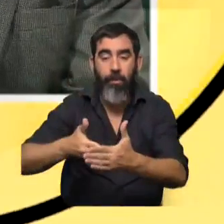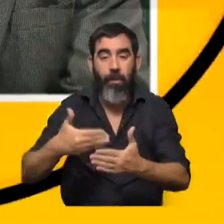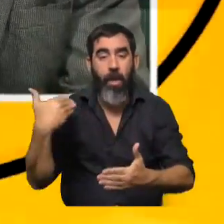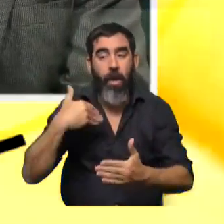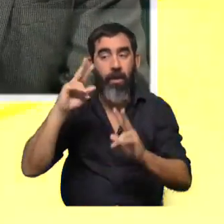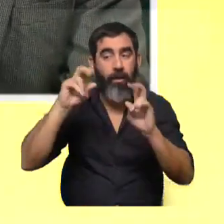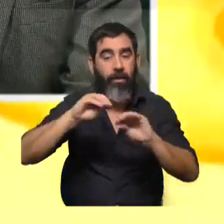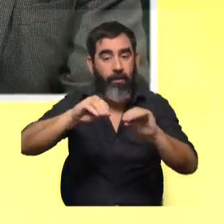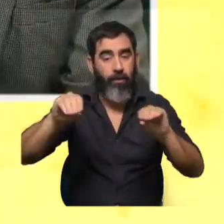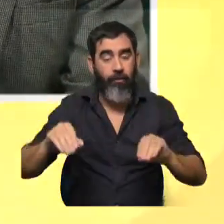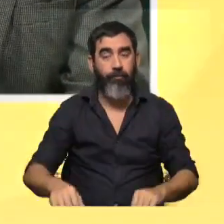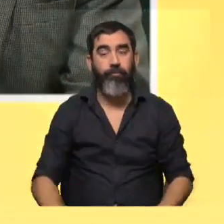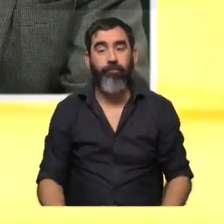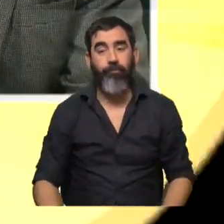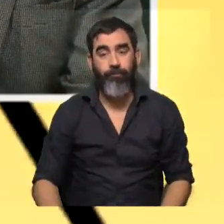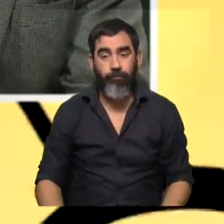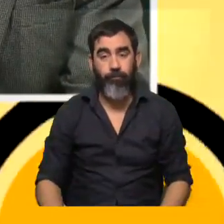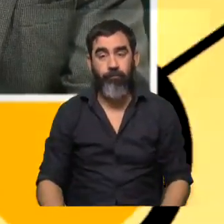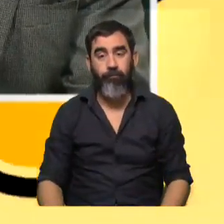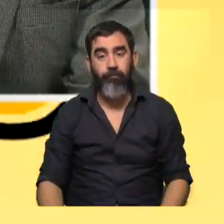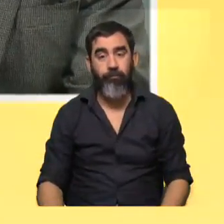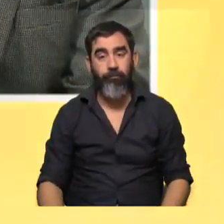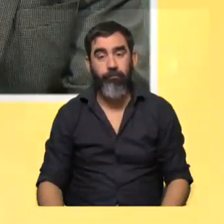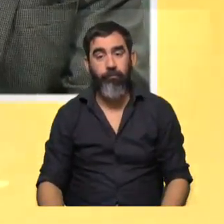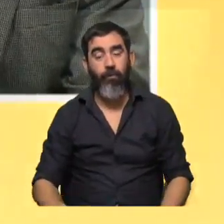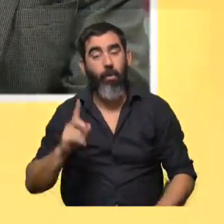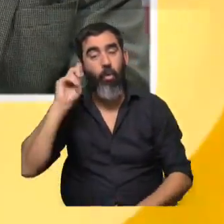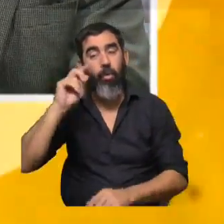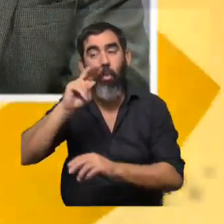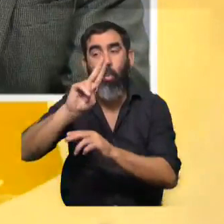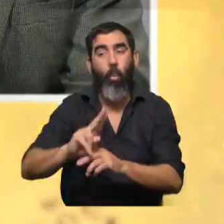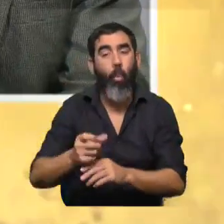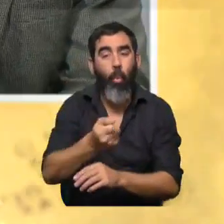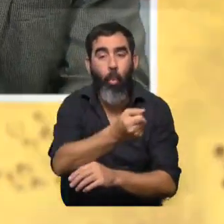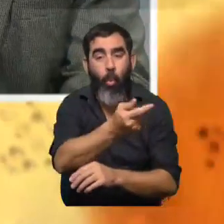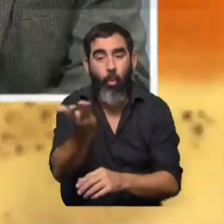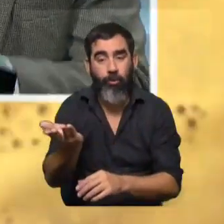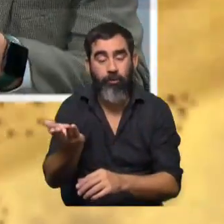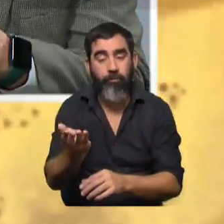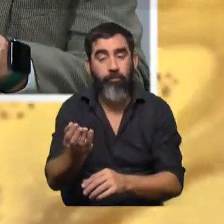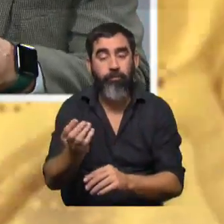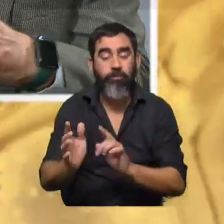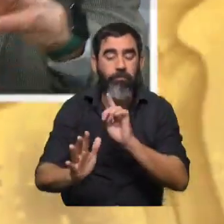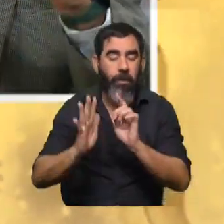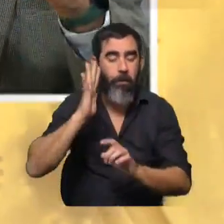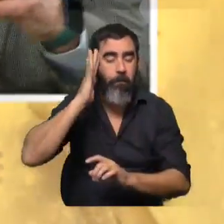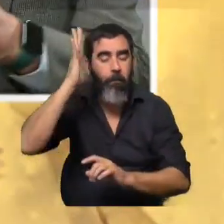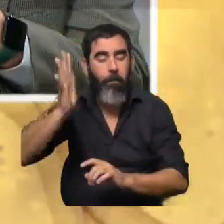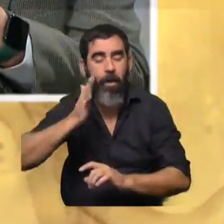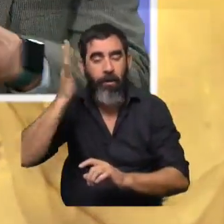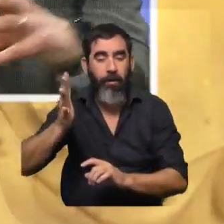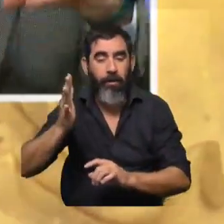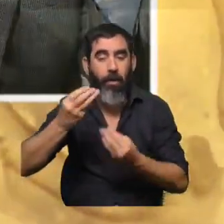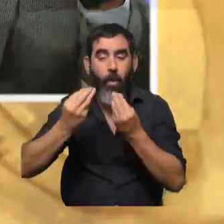argentino. No teníamos idea todavía cuánto usábamos el acuífero, porque había algunas ideas de cómo era